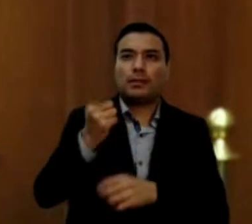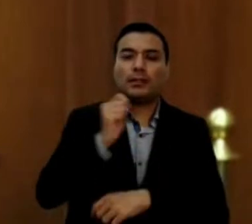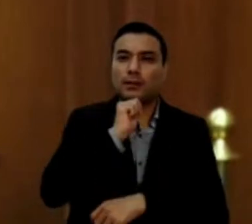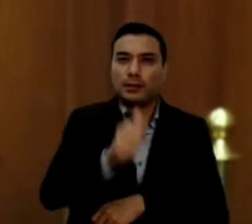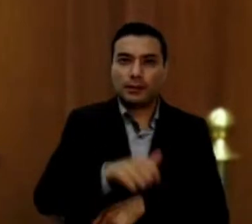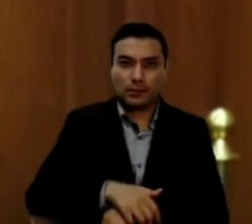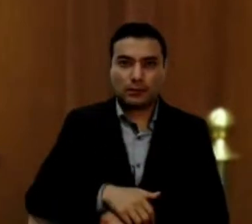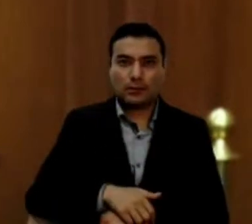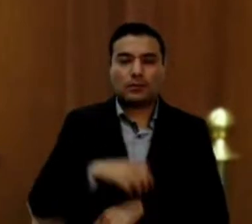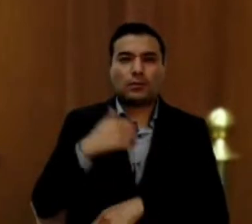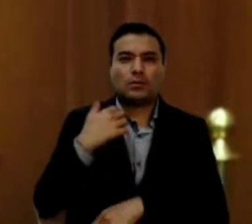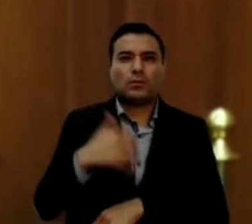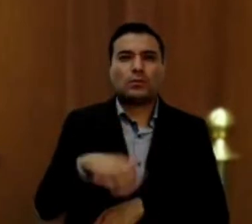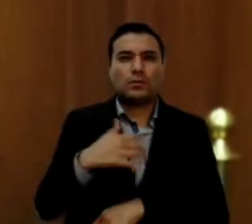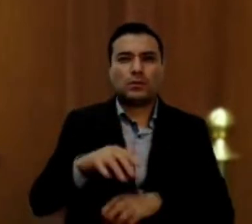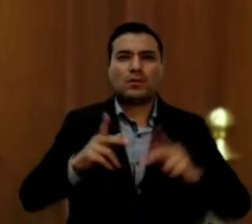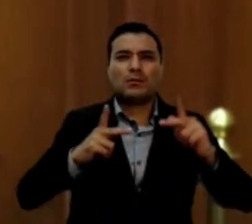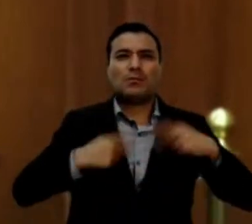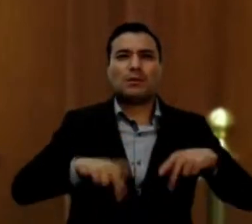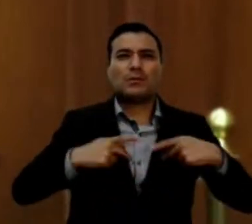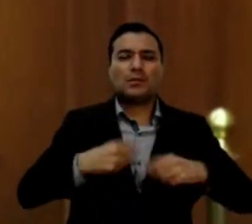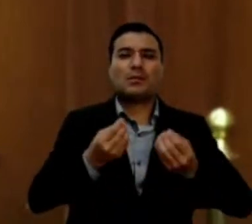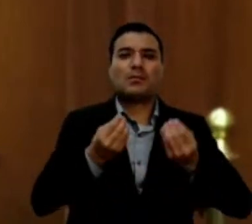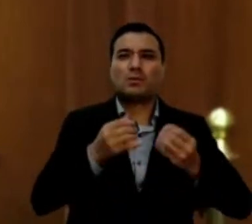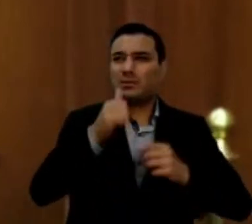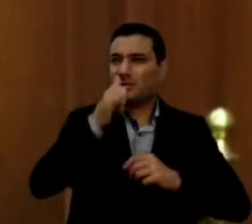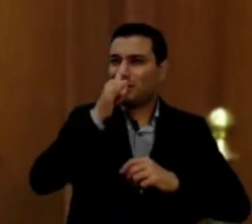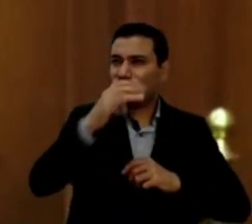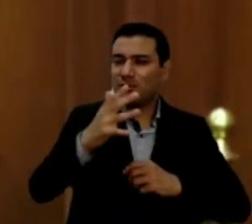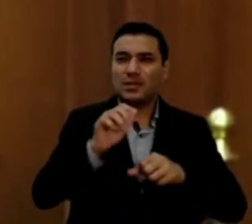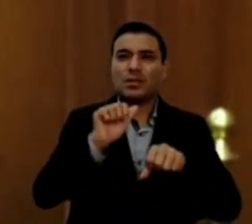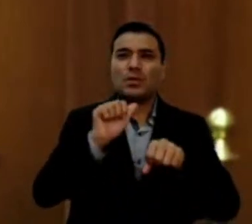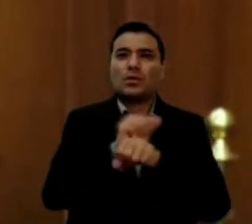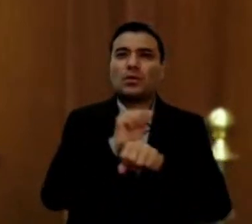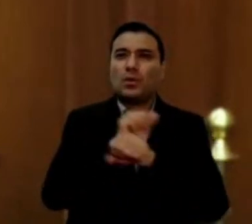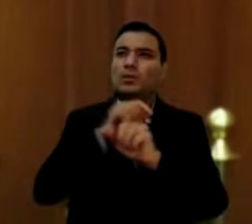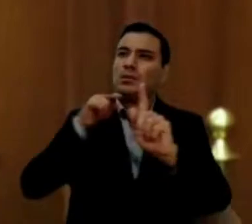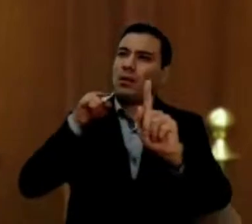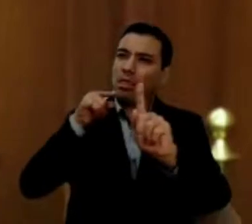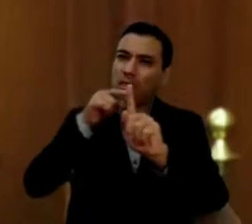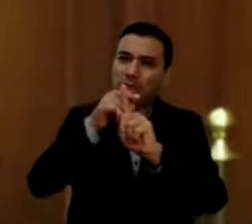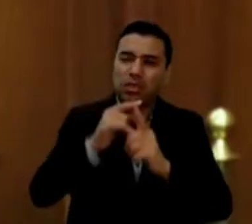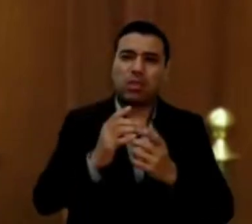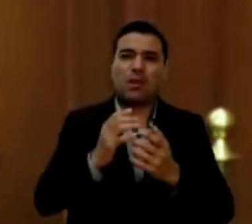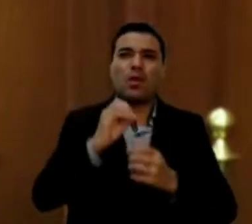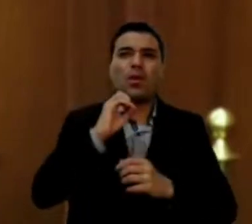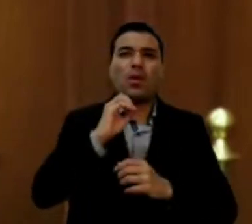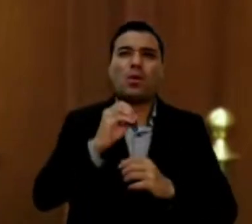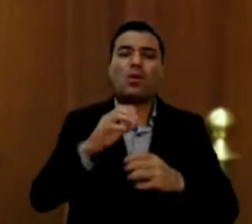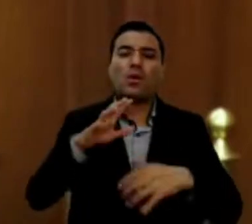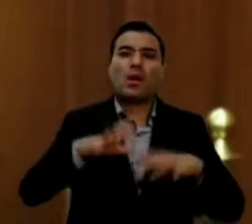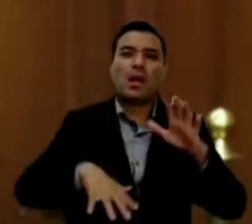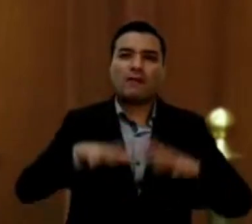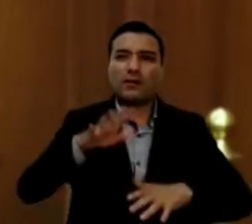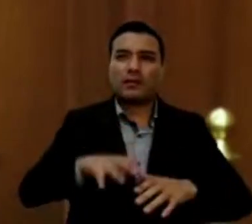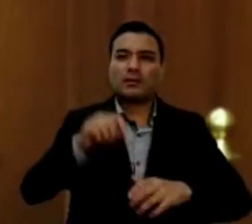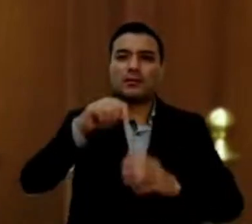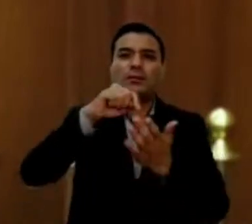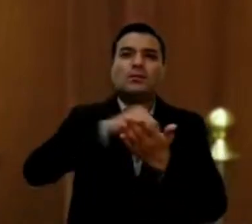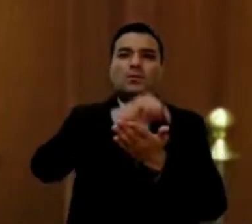más de las veces de forma agresiva, embistiendo con el vehículo a los despachadores y otras incluso dañando el